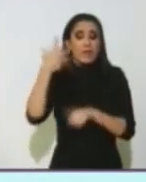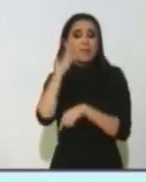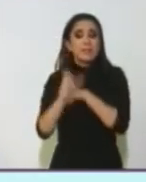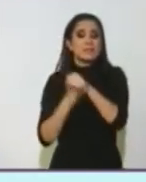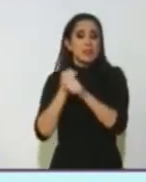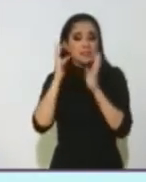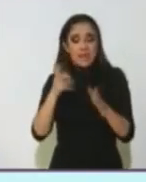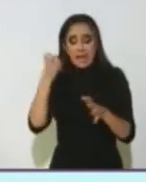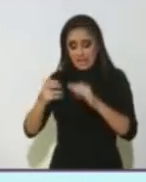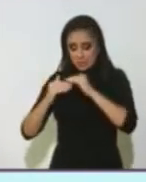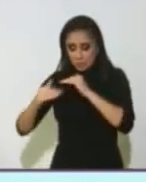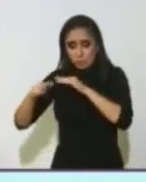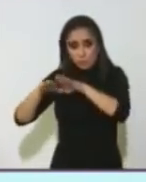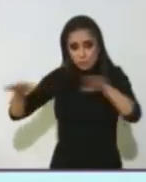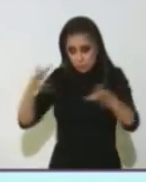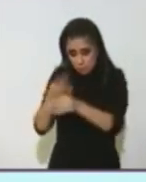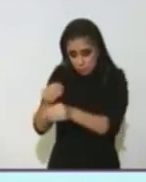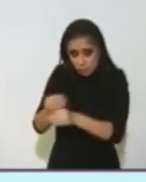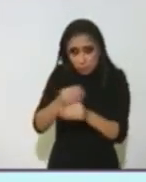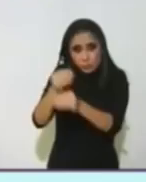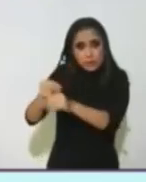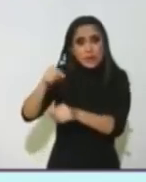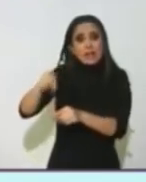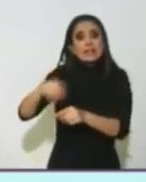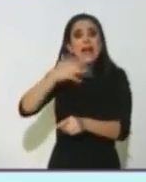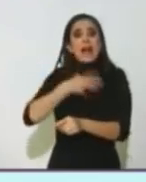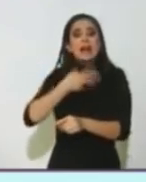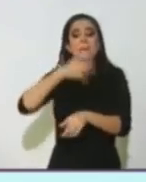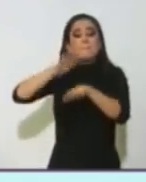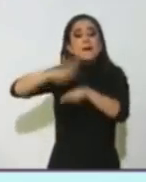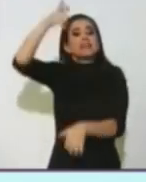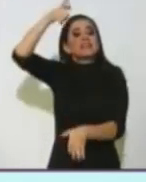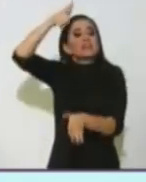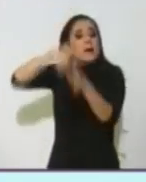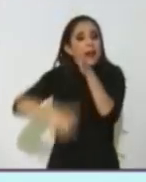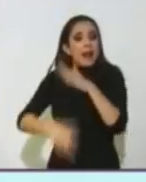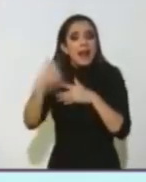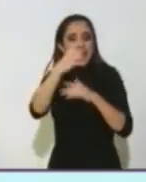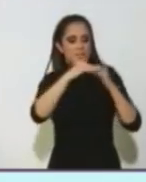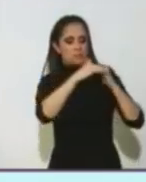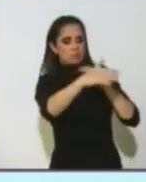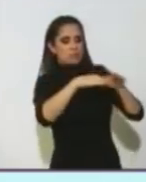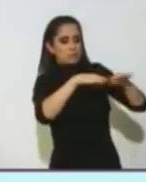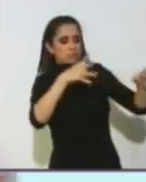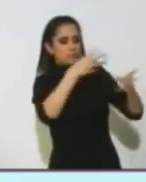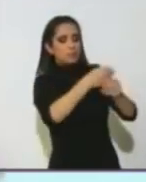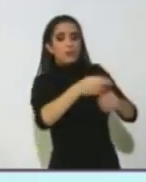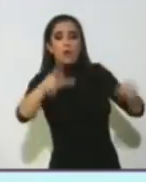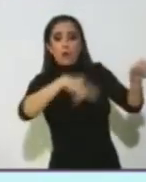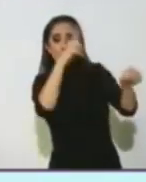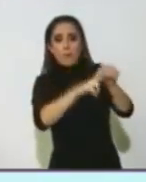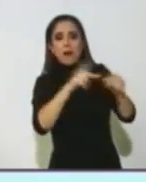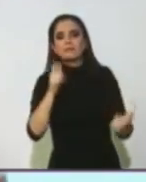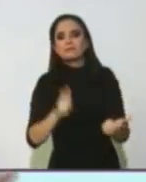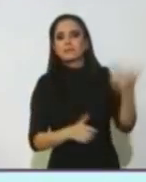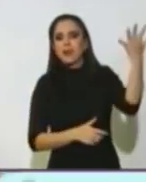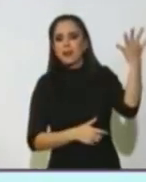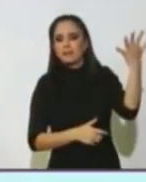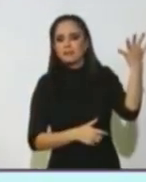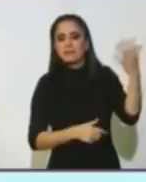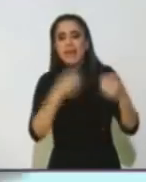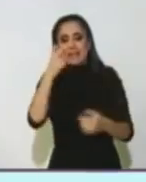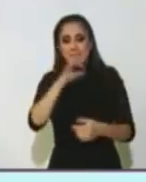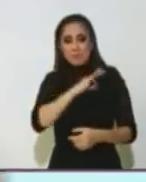concreto que es tres veces menos costoso que el concreto normal esto permitiría que la